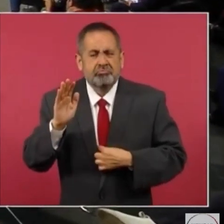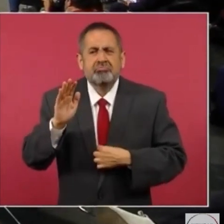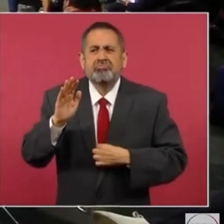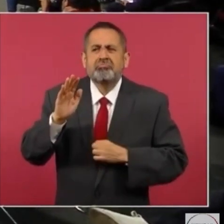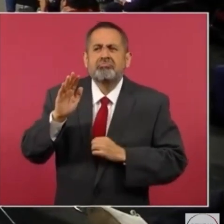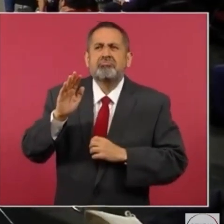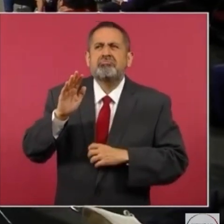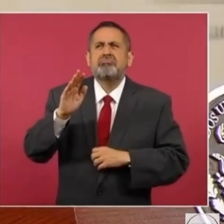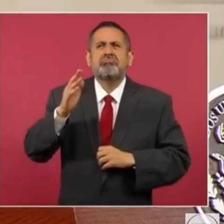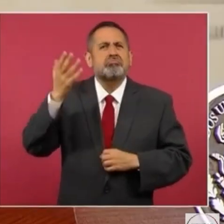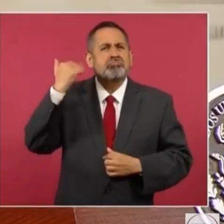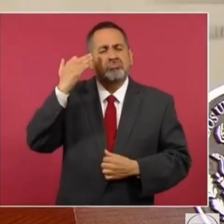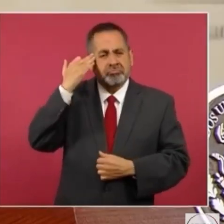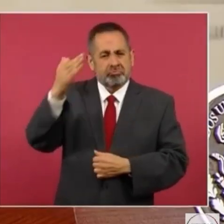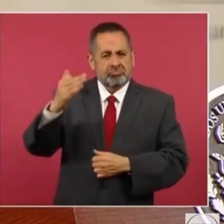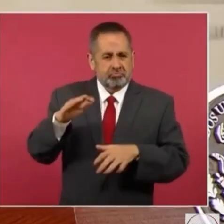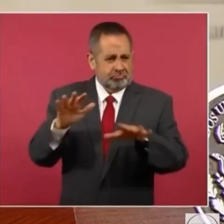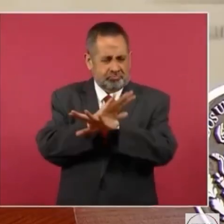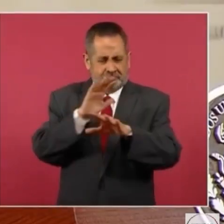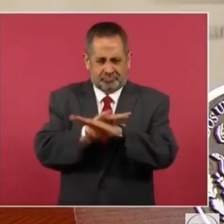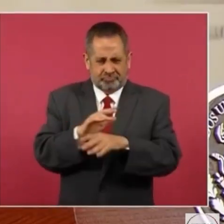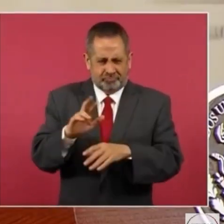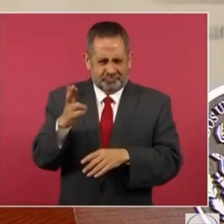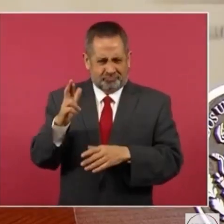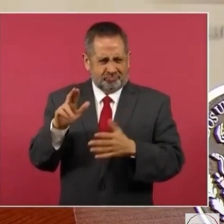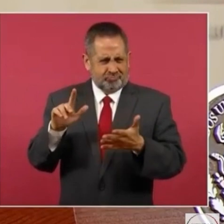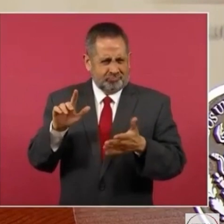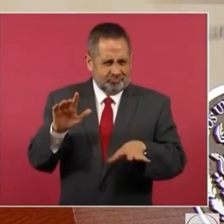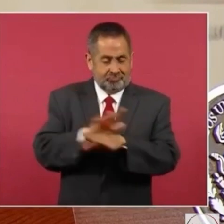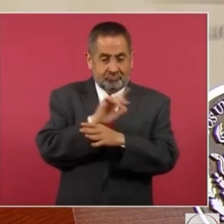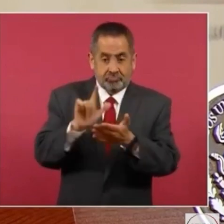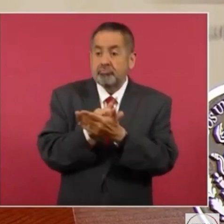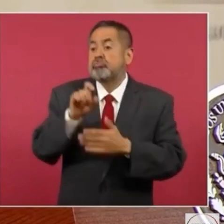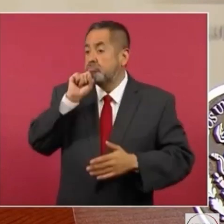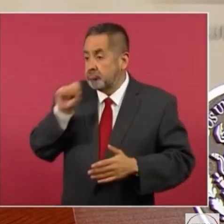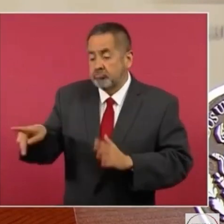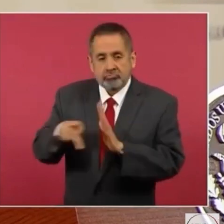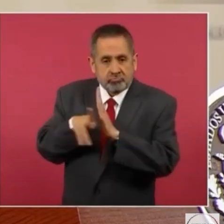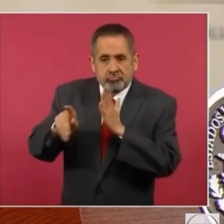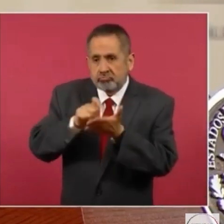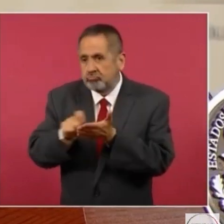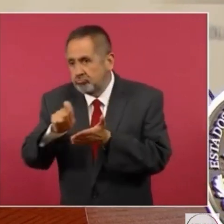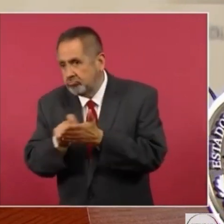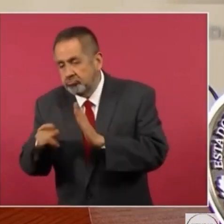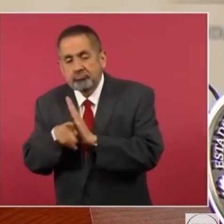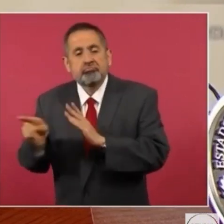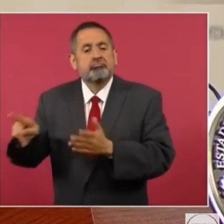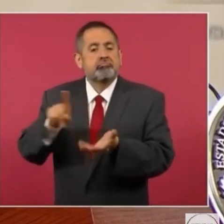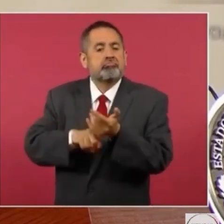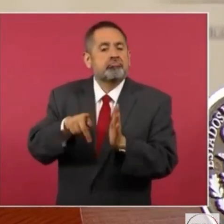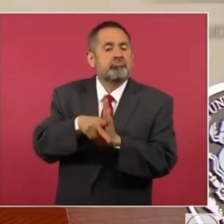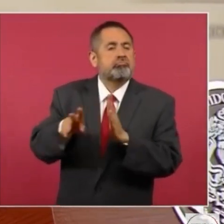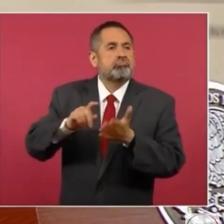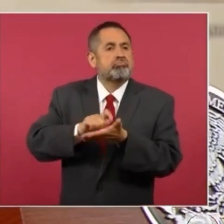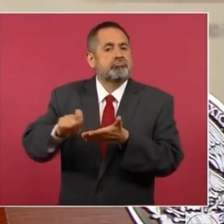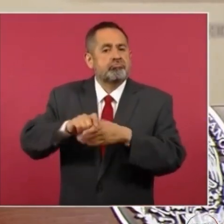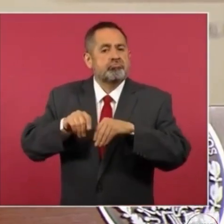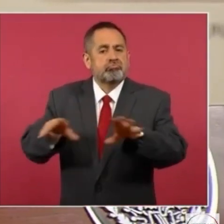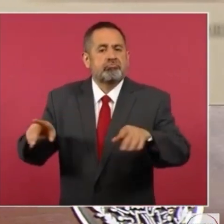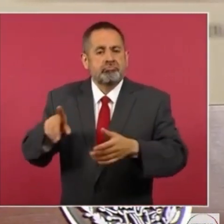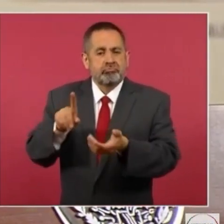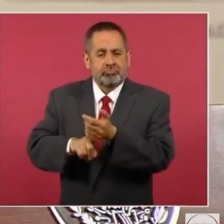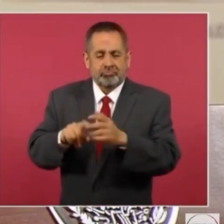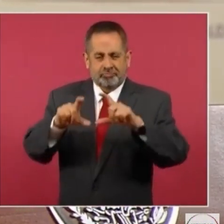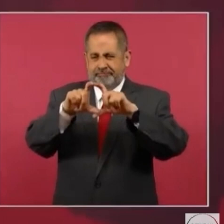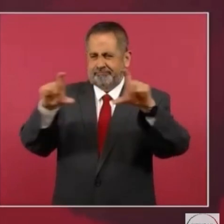del movimiento reformista y fue periodista. Tenía un periódico que se llamaba La